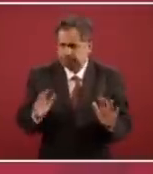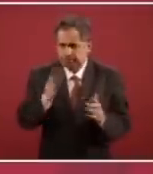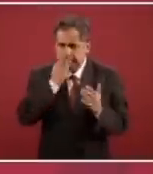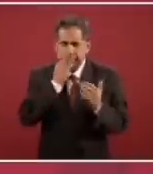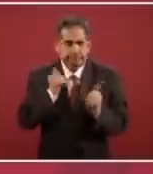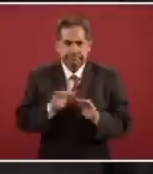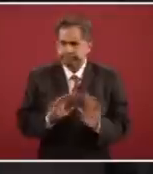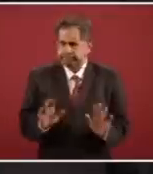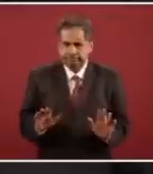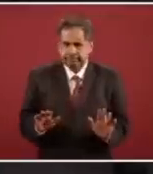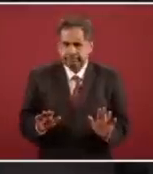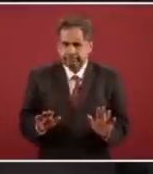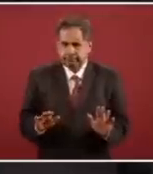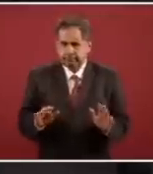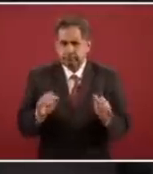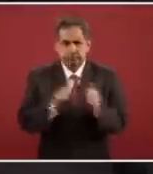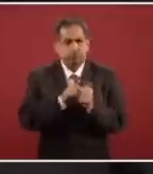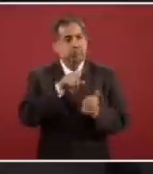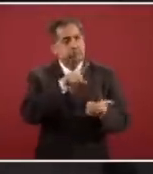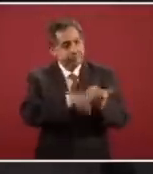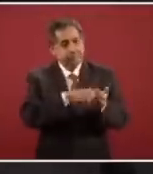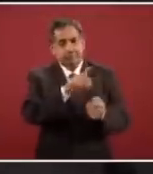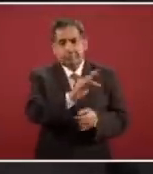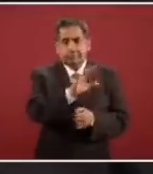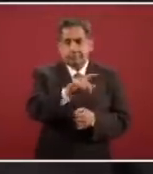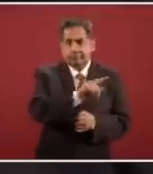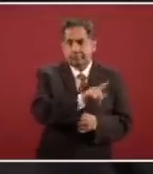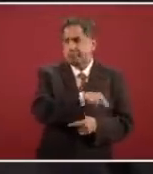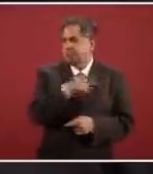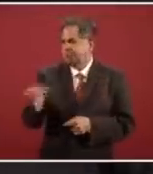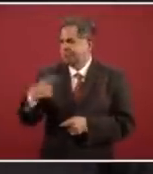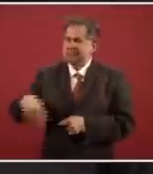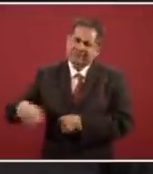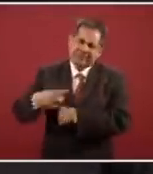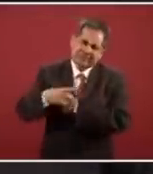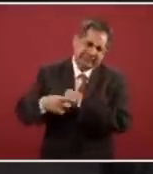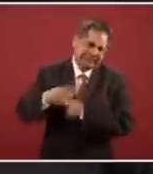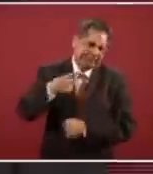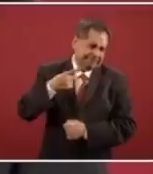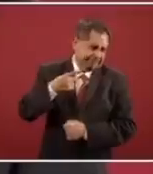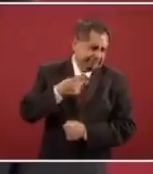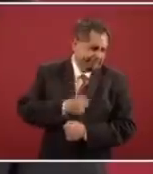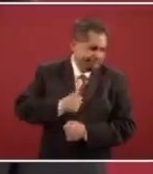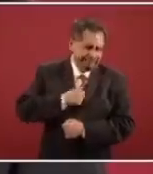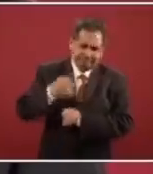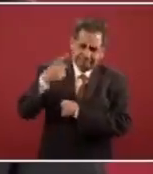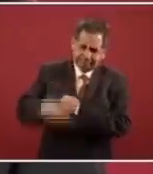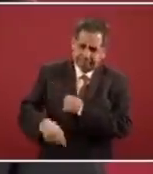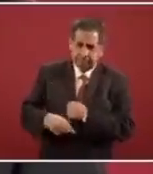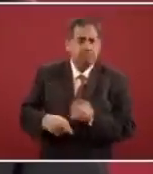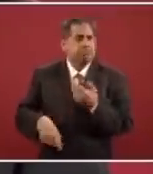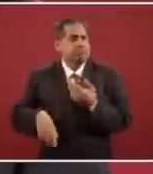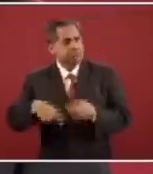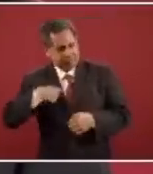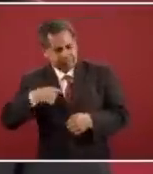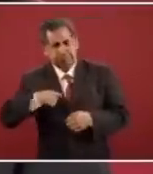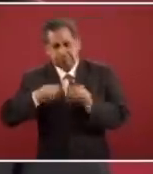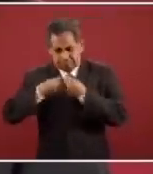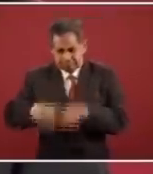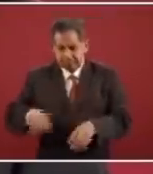con todo el daño que nos hizo, no solo a mí, al país,